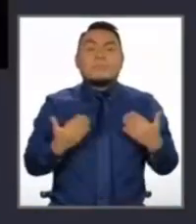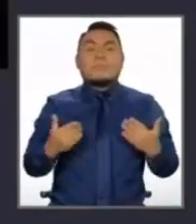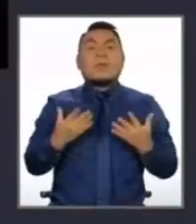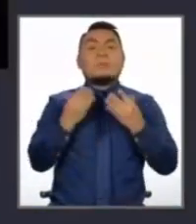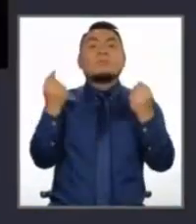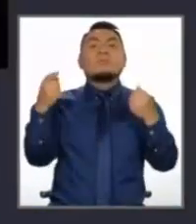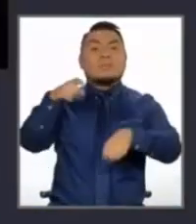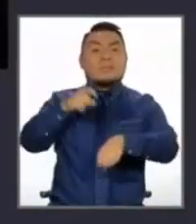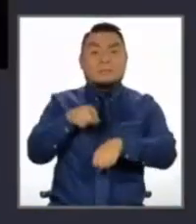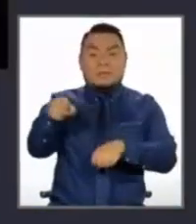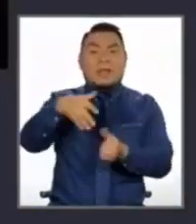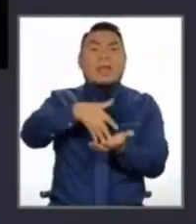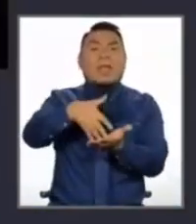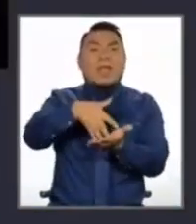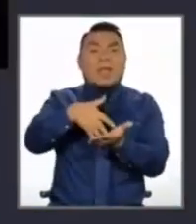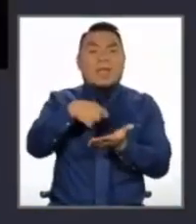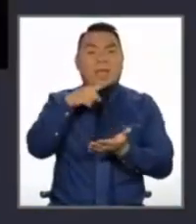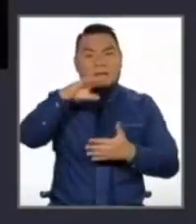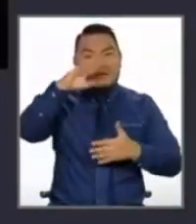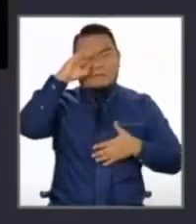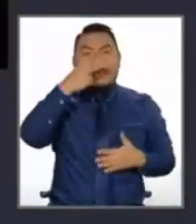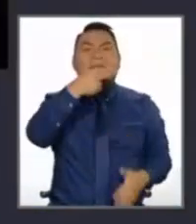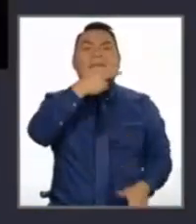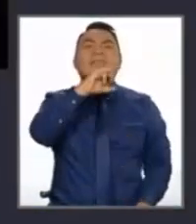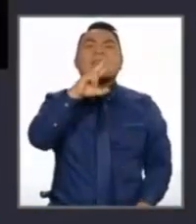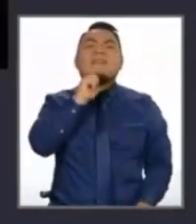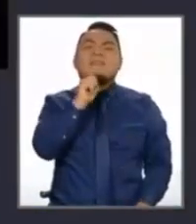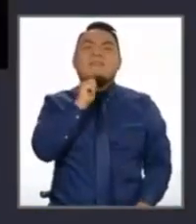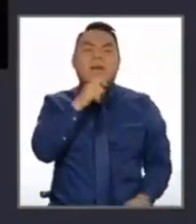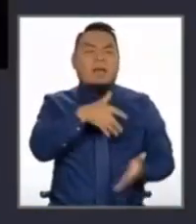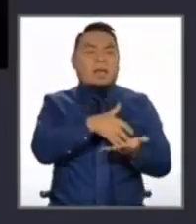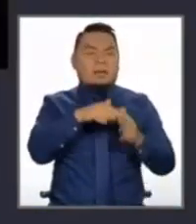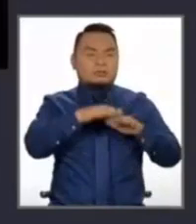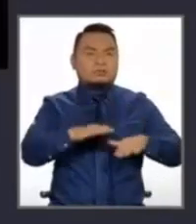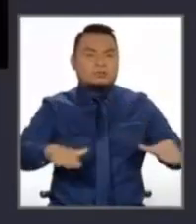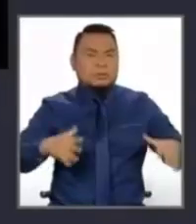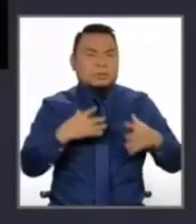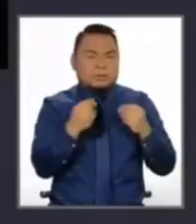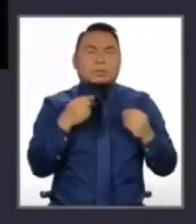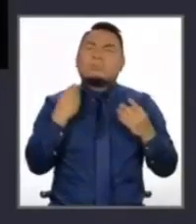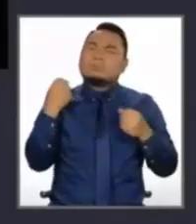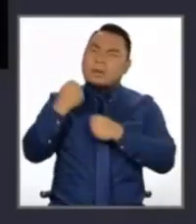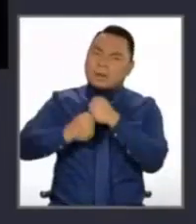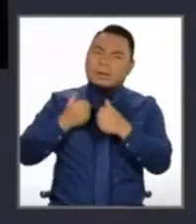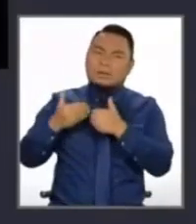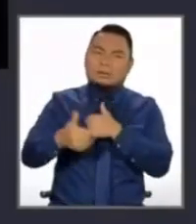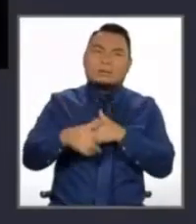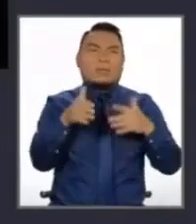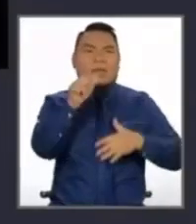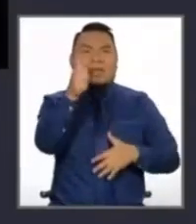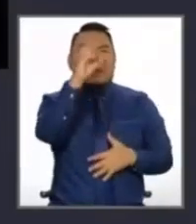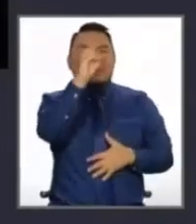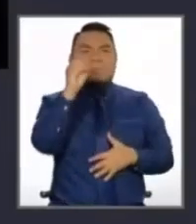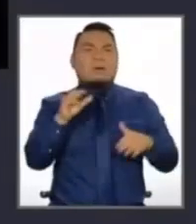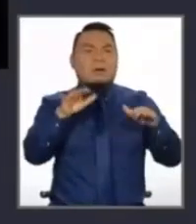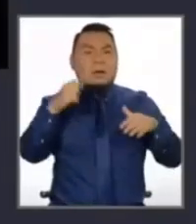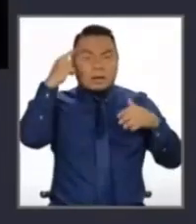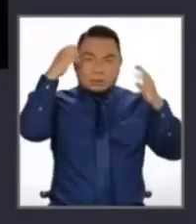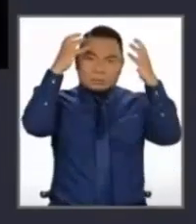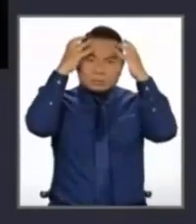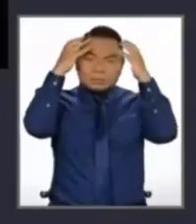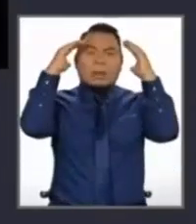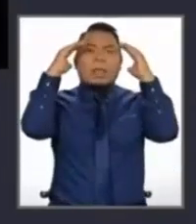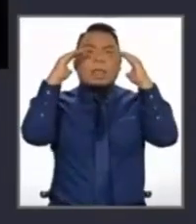Durante mucho tiempo la anemia por deficiencia de hierro ha sido un flagelo para la niñez peruana. Les baja 10 puntos el desarrollo de su